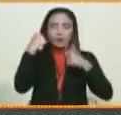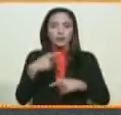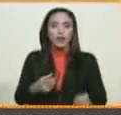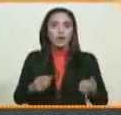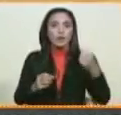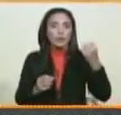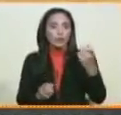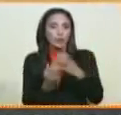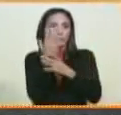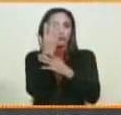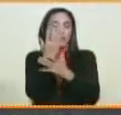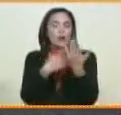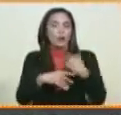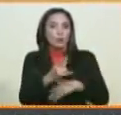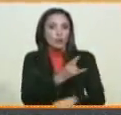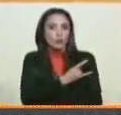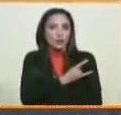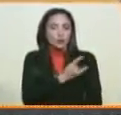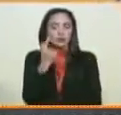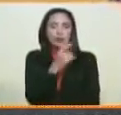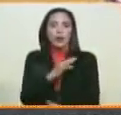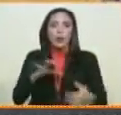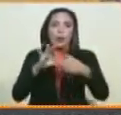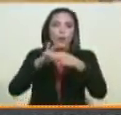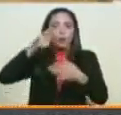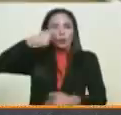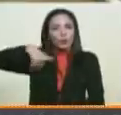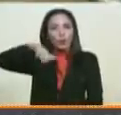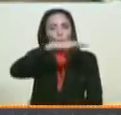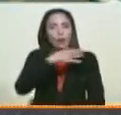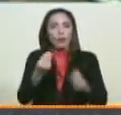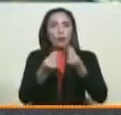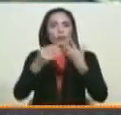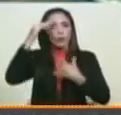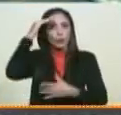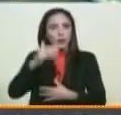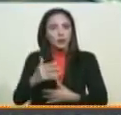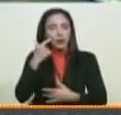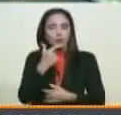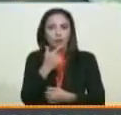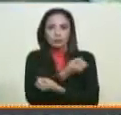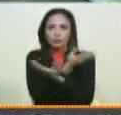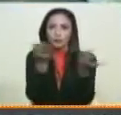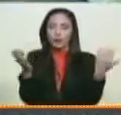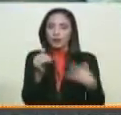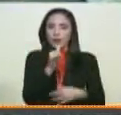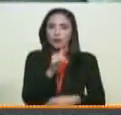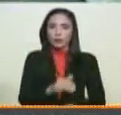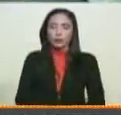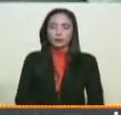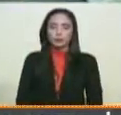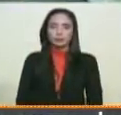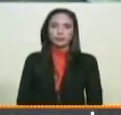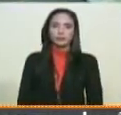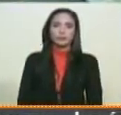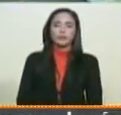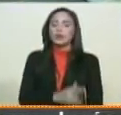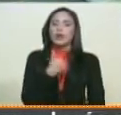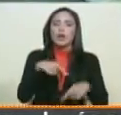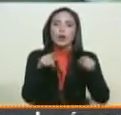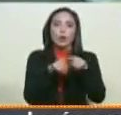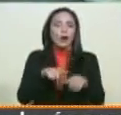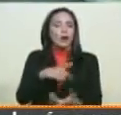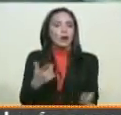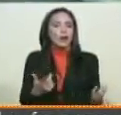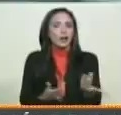Chávez, en una universidad de unión cívico-militar, yo les digo, como le dijo nuestro libertador a su